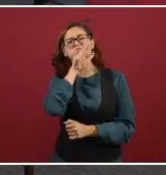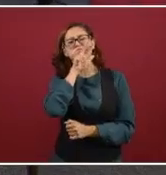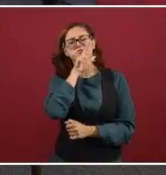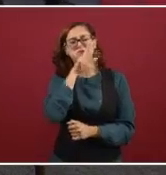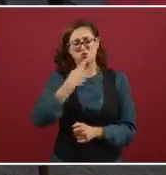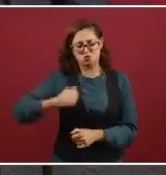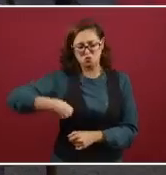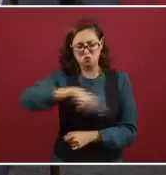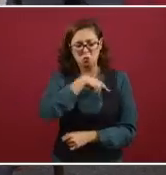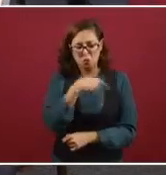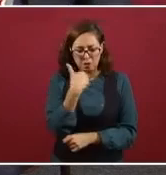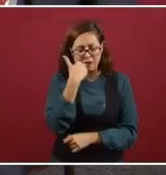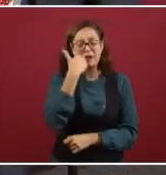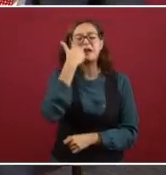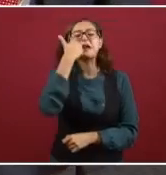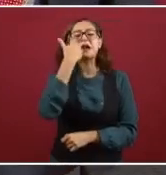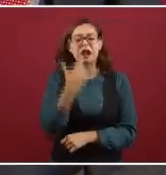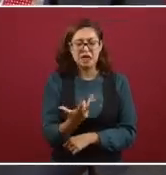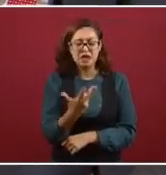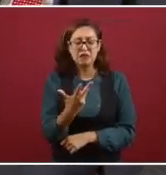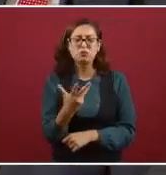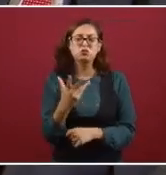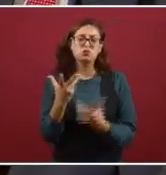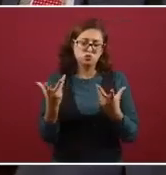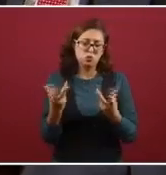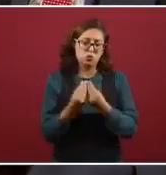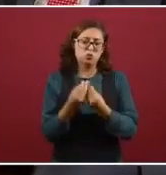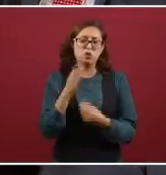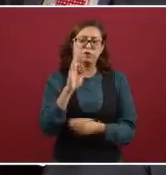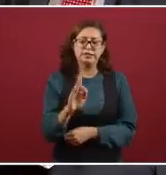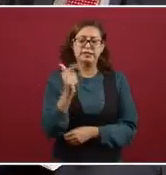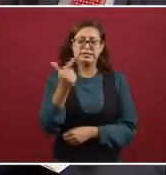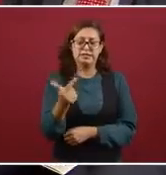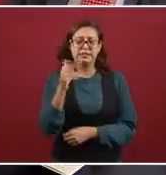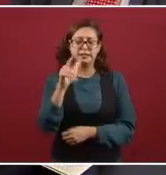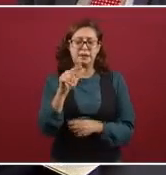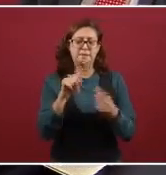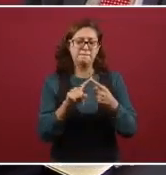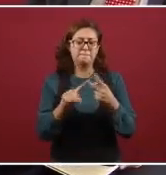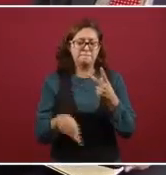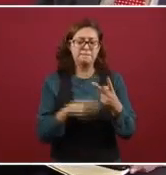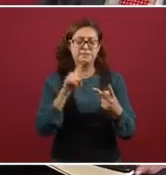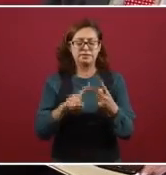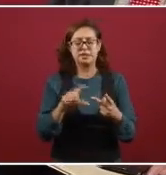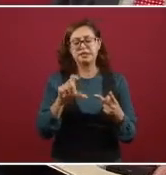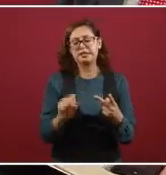hacer y participar en la investigación por parte de la Fiscalía General de la República con el auxilio de la Secretaría a mi cargo